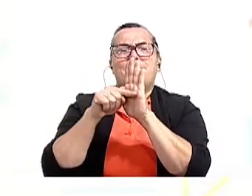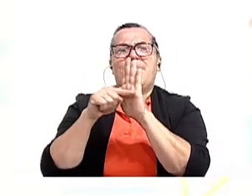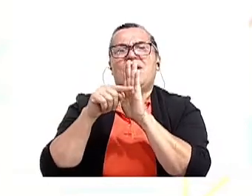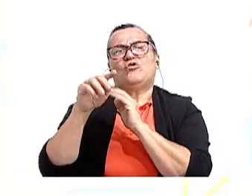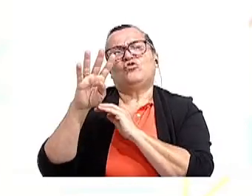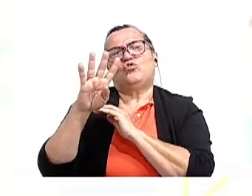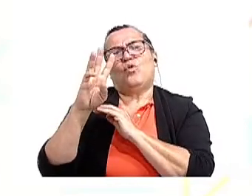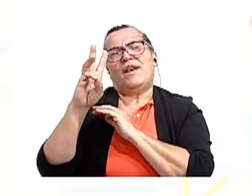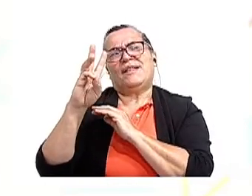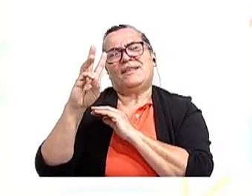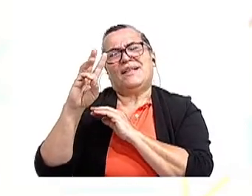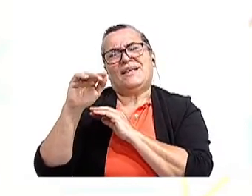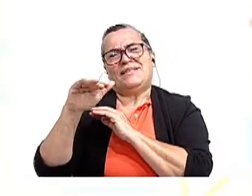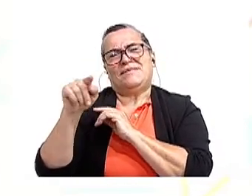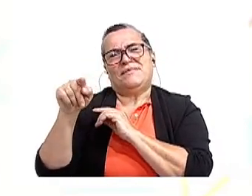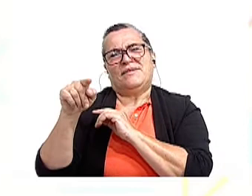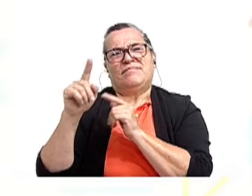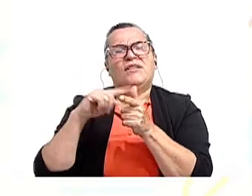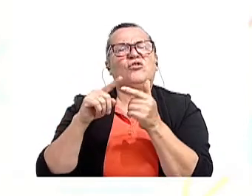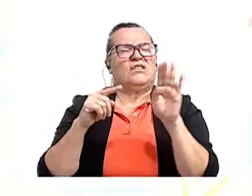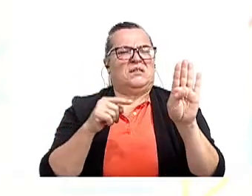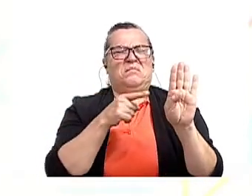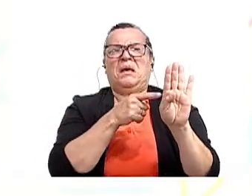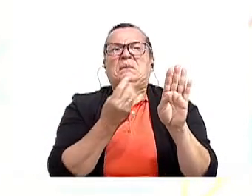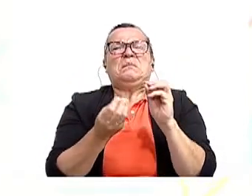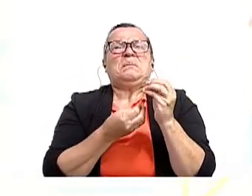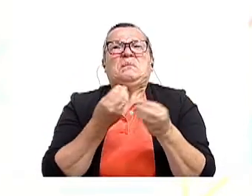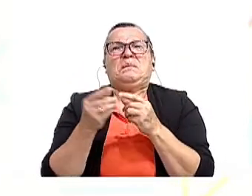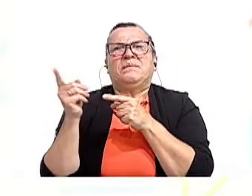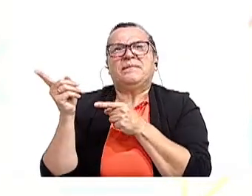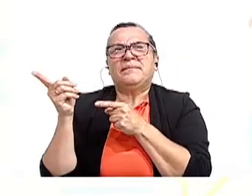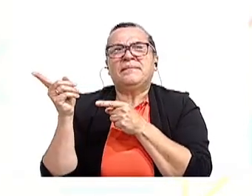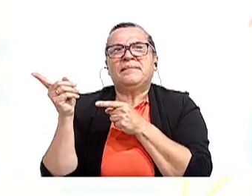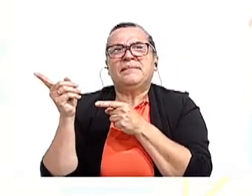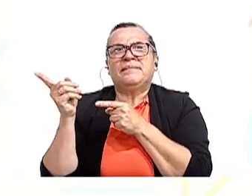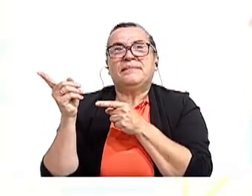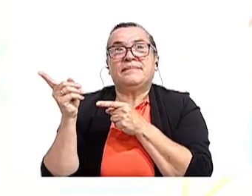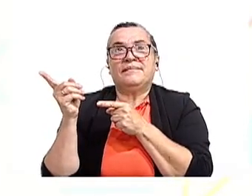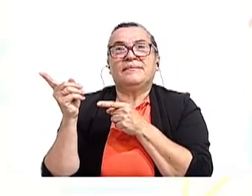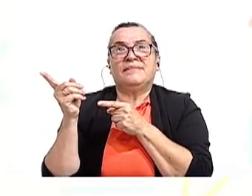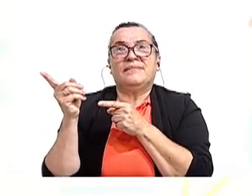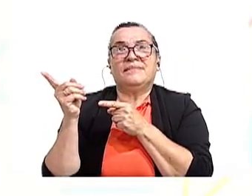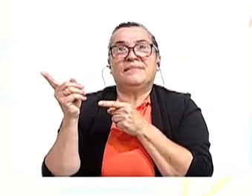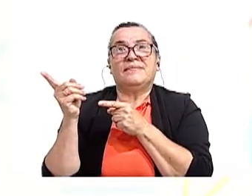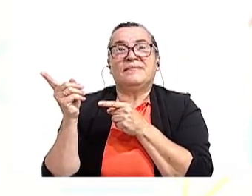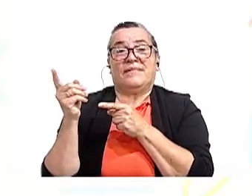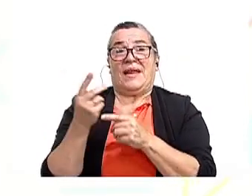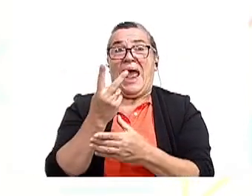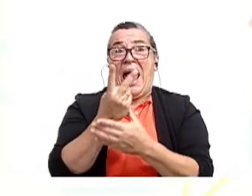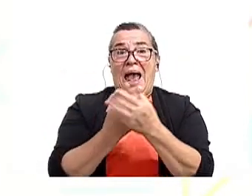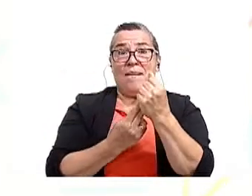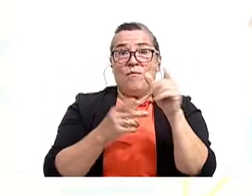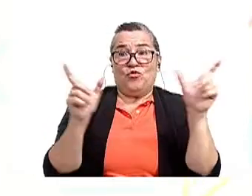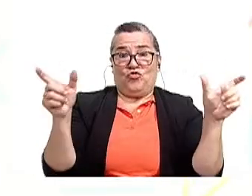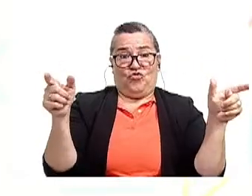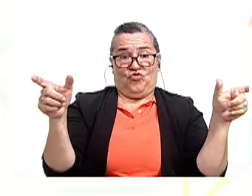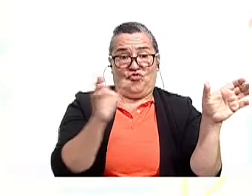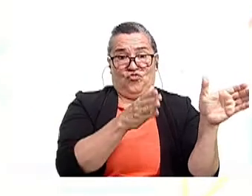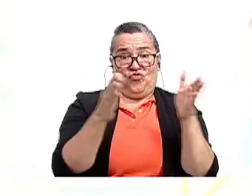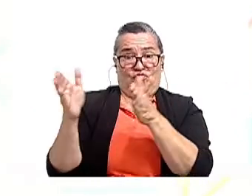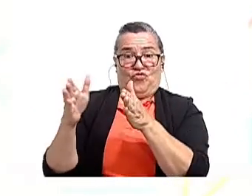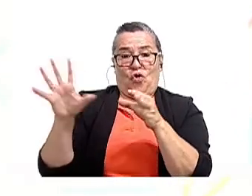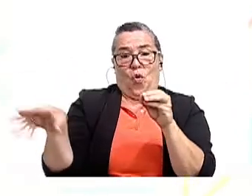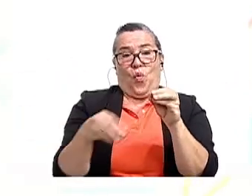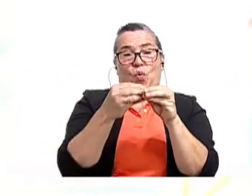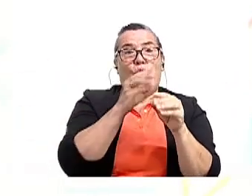para despejar b, ¿qué es lo que hacemos? Vamos a sumar en ambos lados de esta ecuación 46.000.